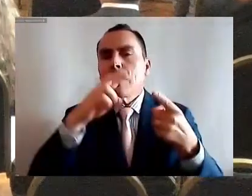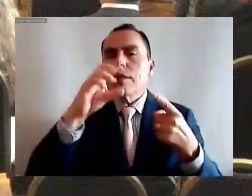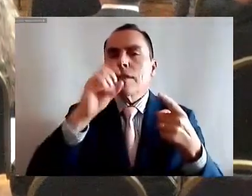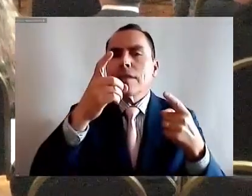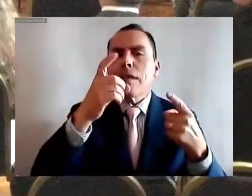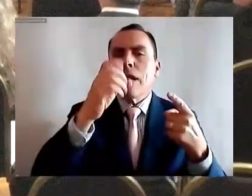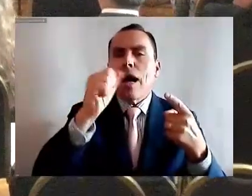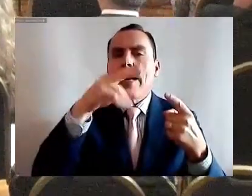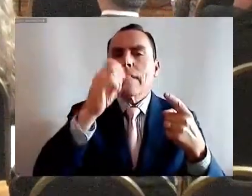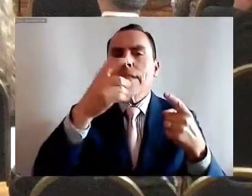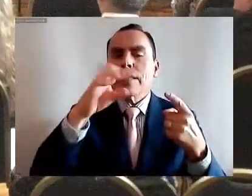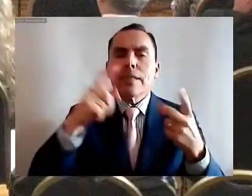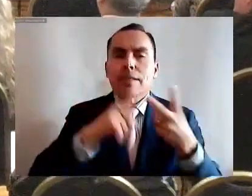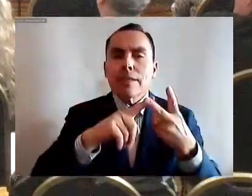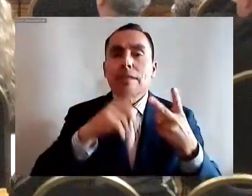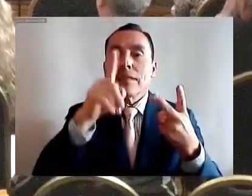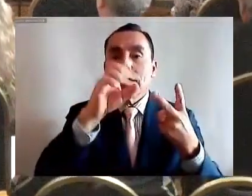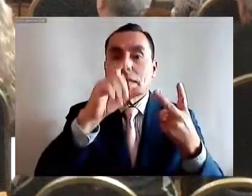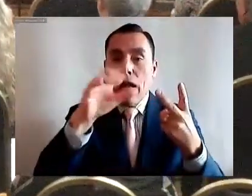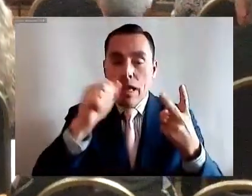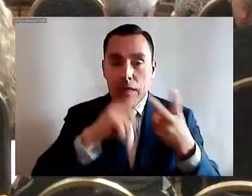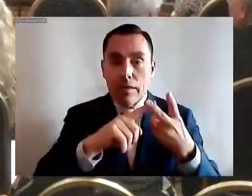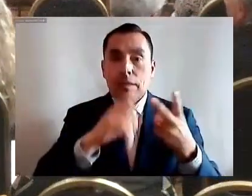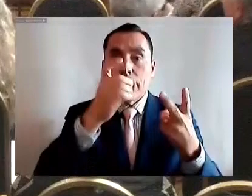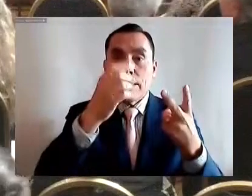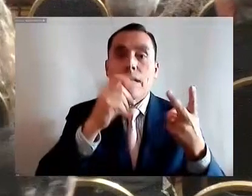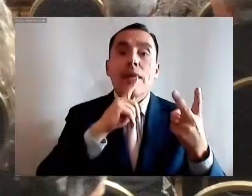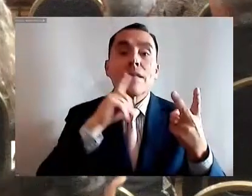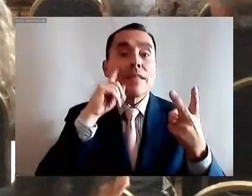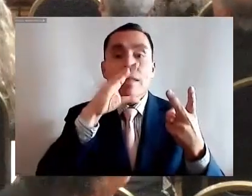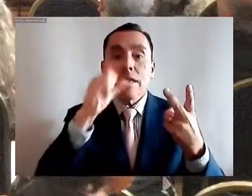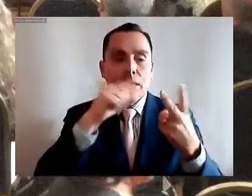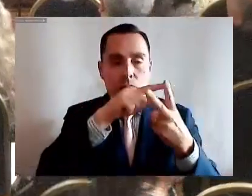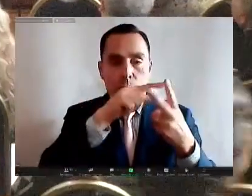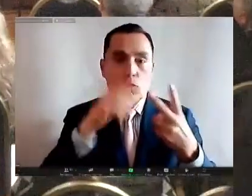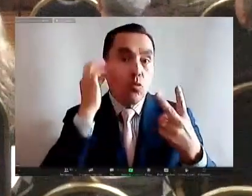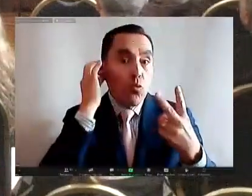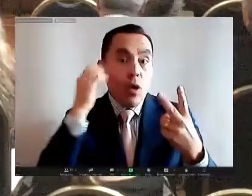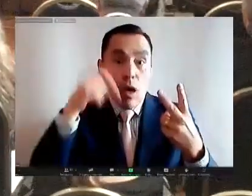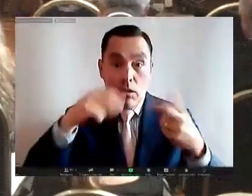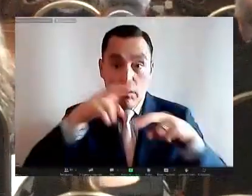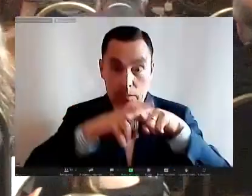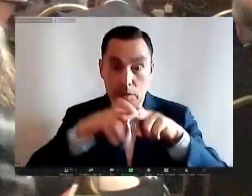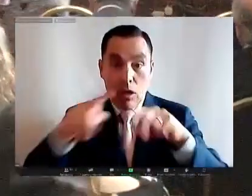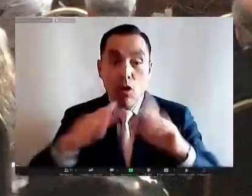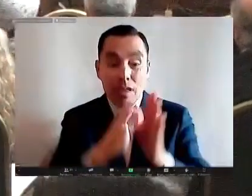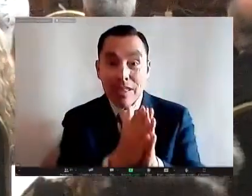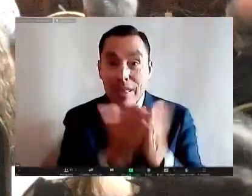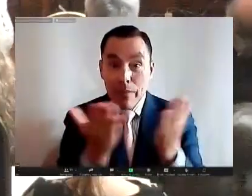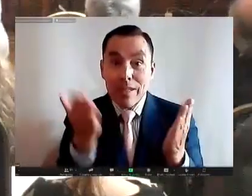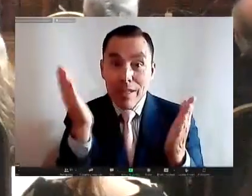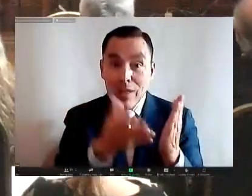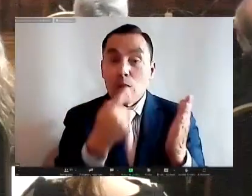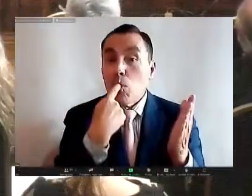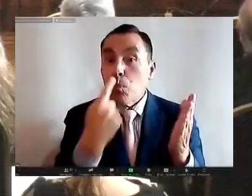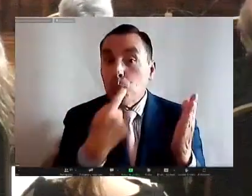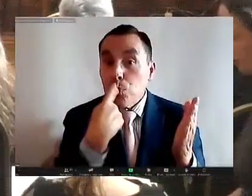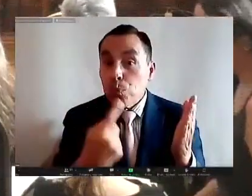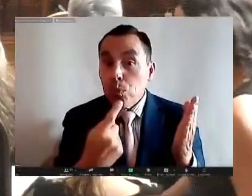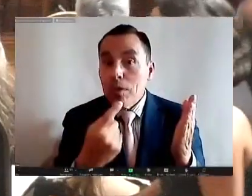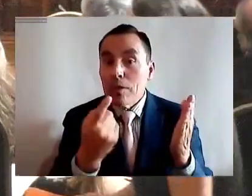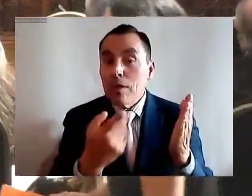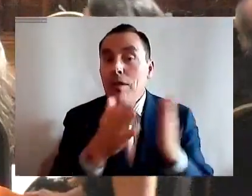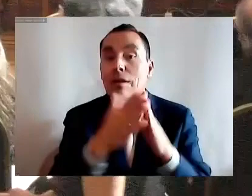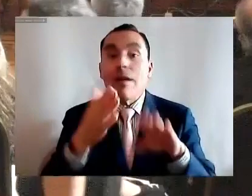Paz Gatica. Mientras ellas se instalan, les recuerdo que en las carpetas tienen unas hojas con unas hojas en blanco para